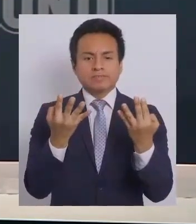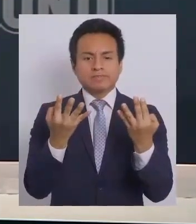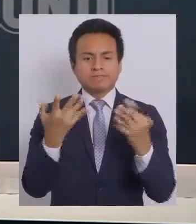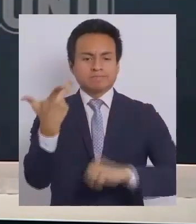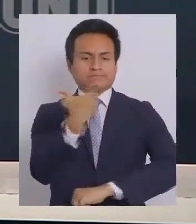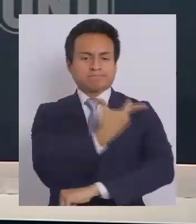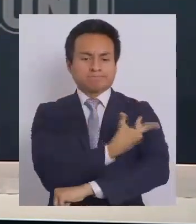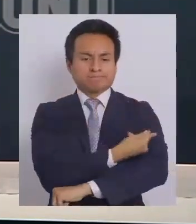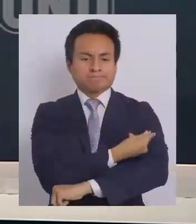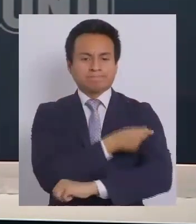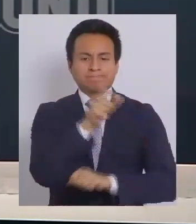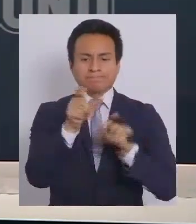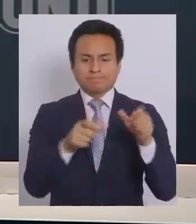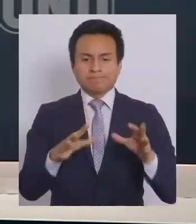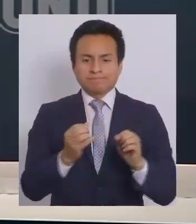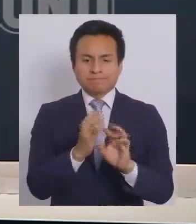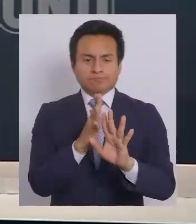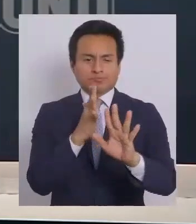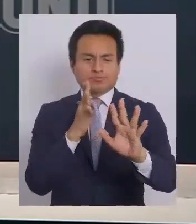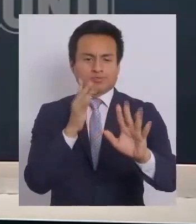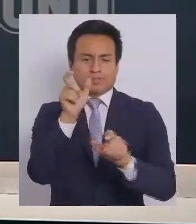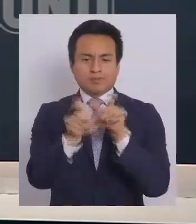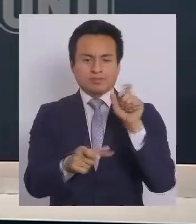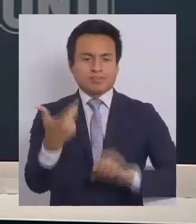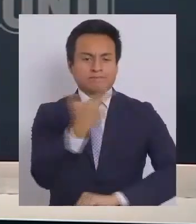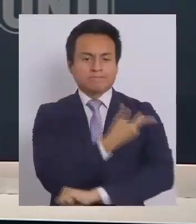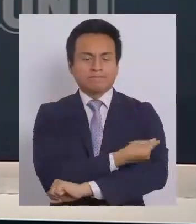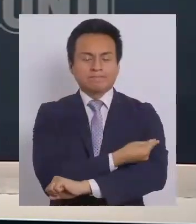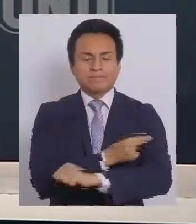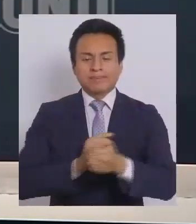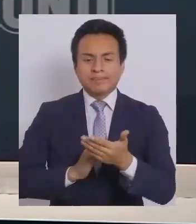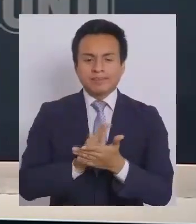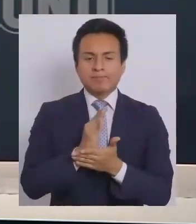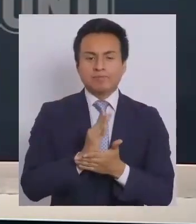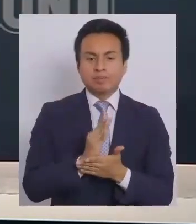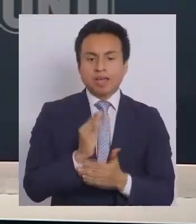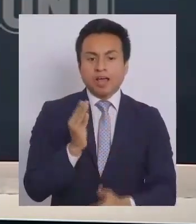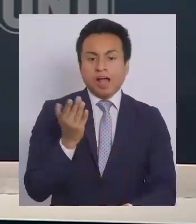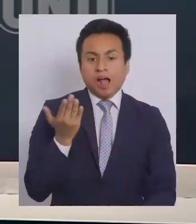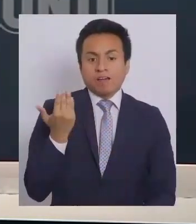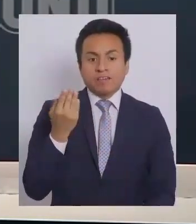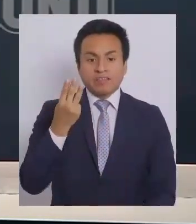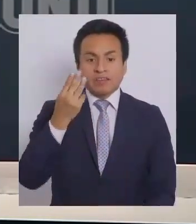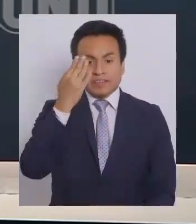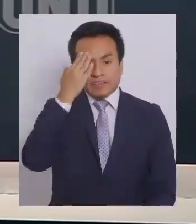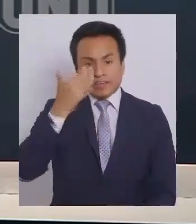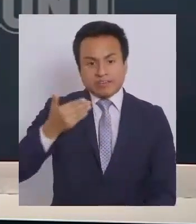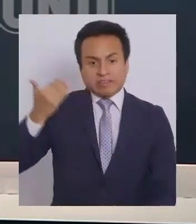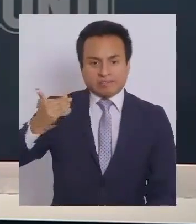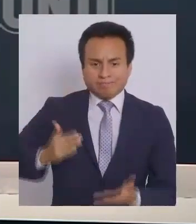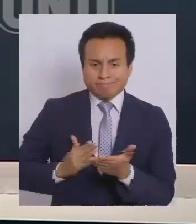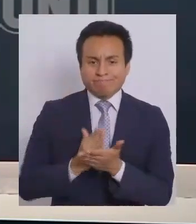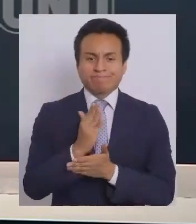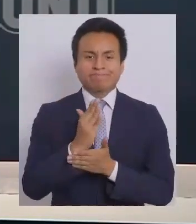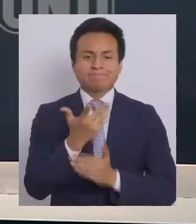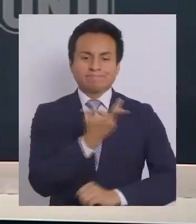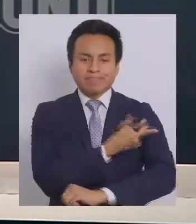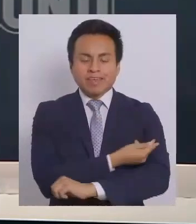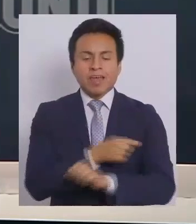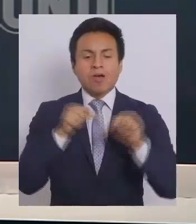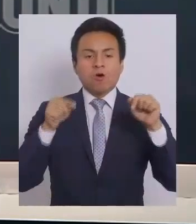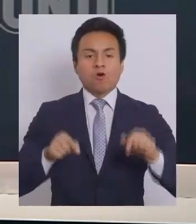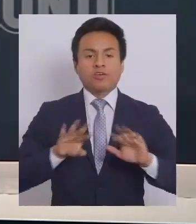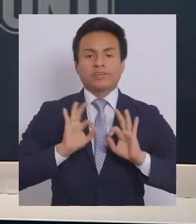vacunación masiva que hemos iniciado hace solamente tres días hoy hemos completado